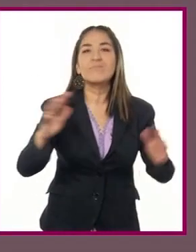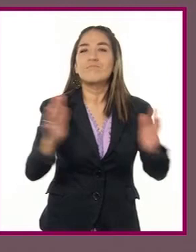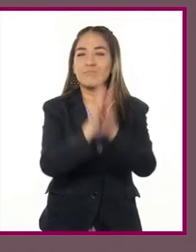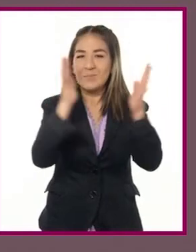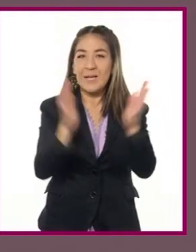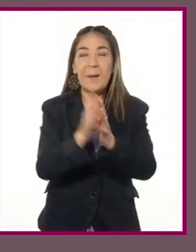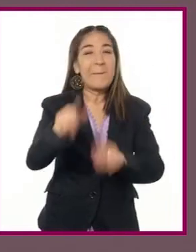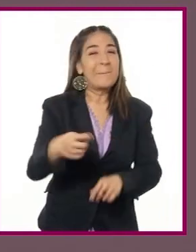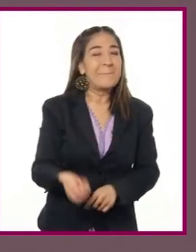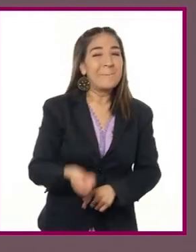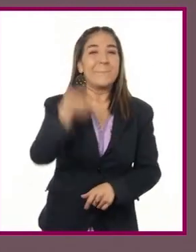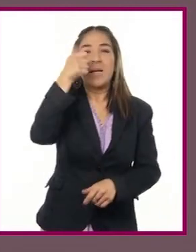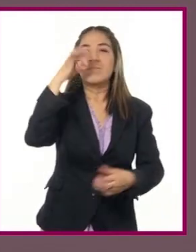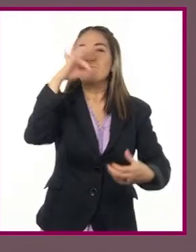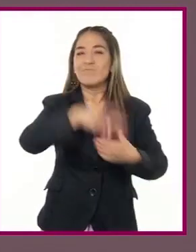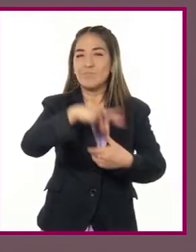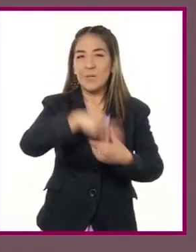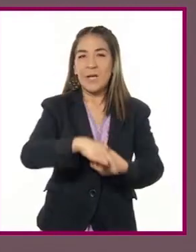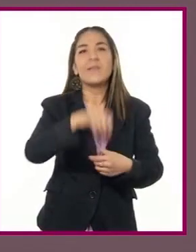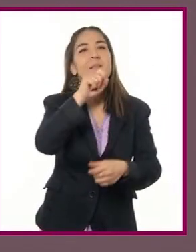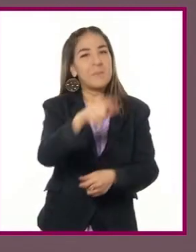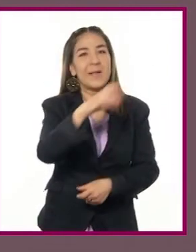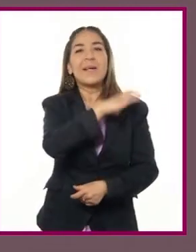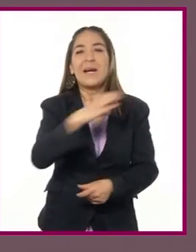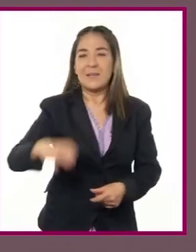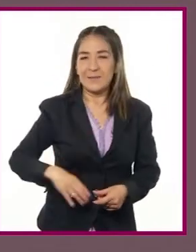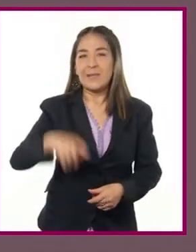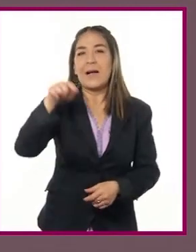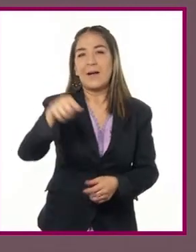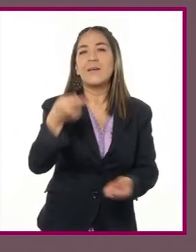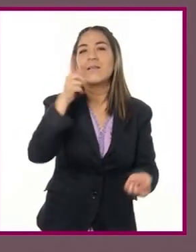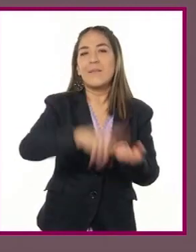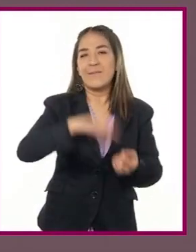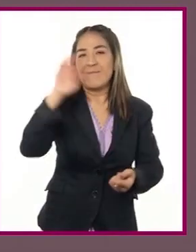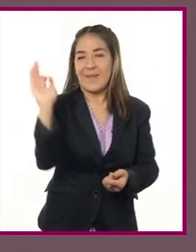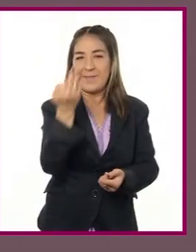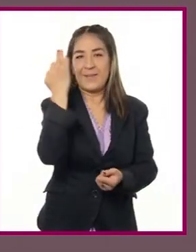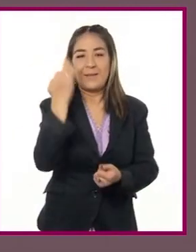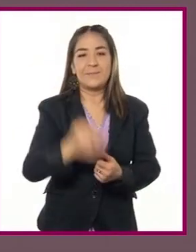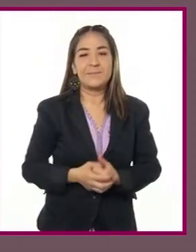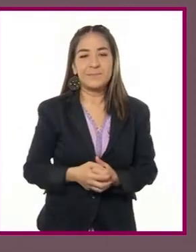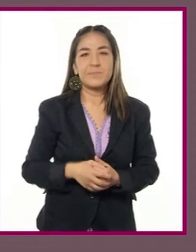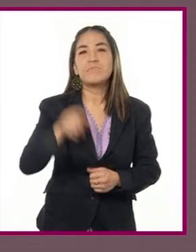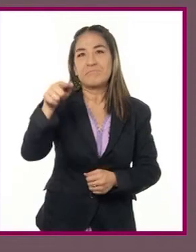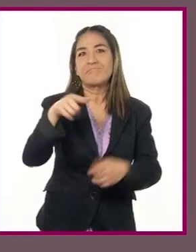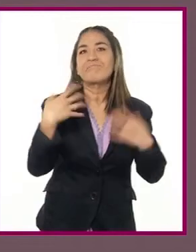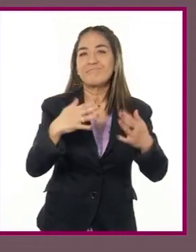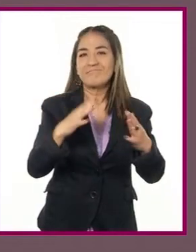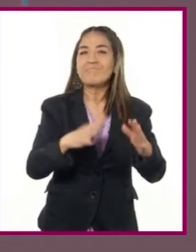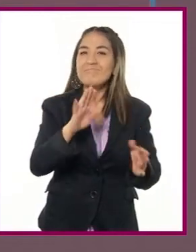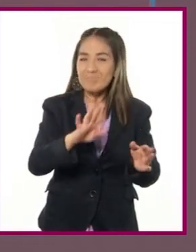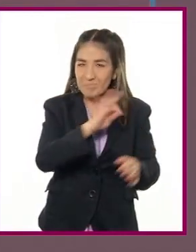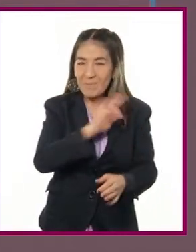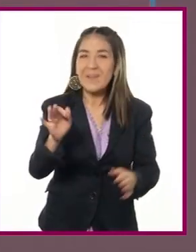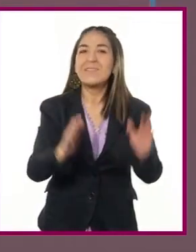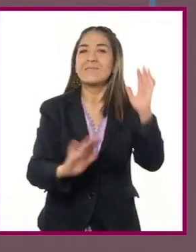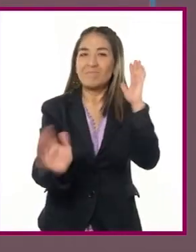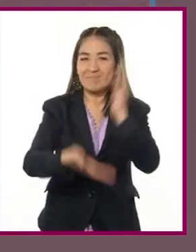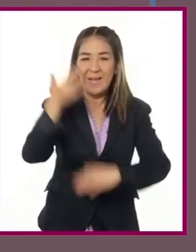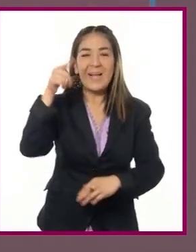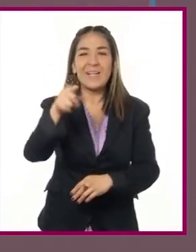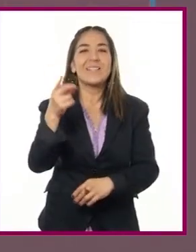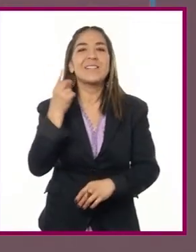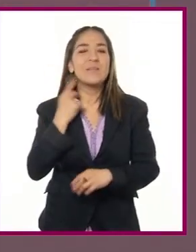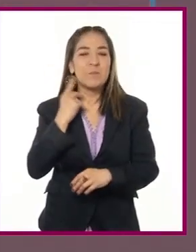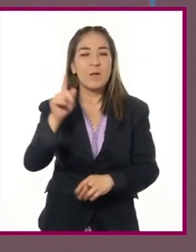por primera vez como votantes y candidatas en elecciones federales. Triunfaron como diputadas Margarita